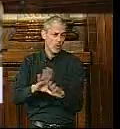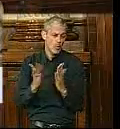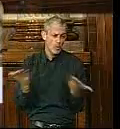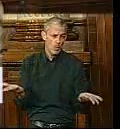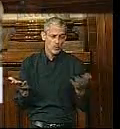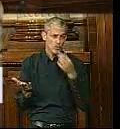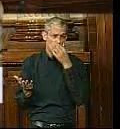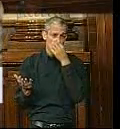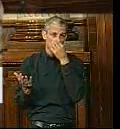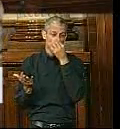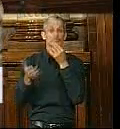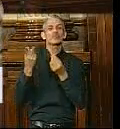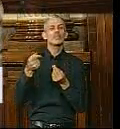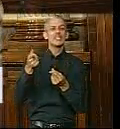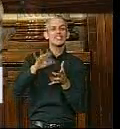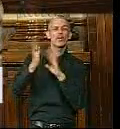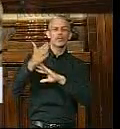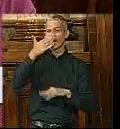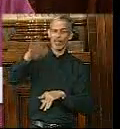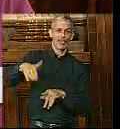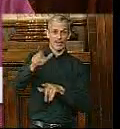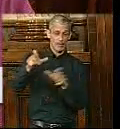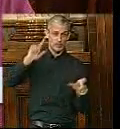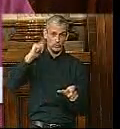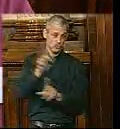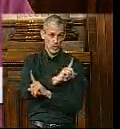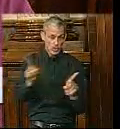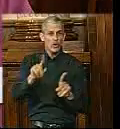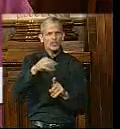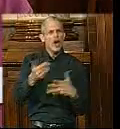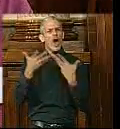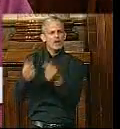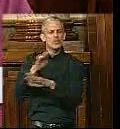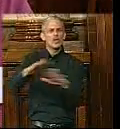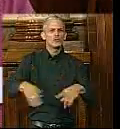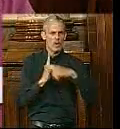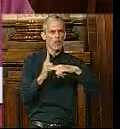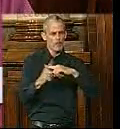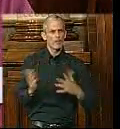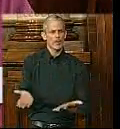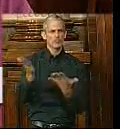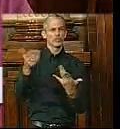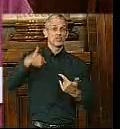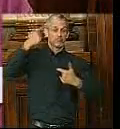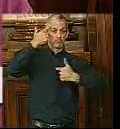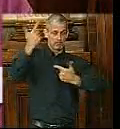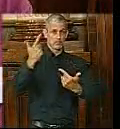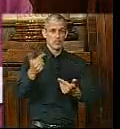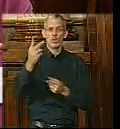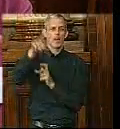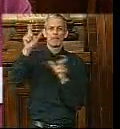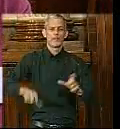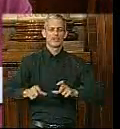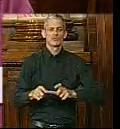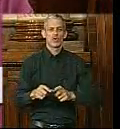es no devaluar. Exactamente, esto es en beneficio de los chicos. Uno no puede pensar en que para que alguien se